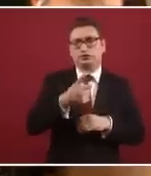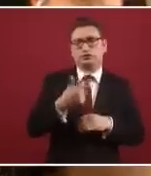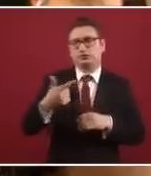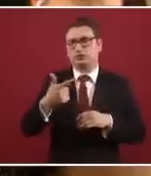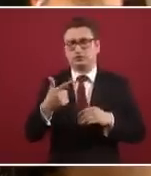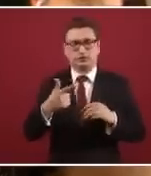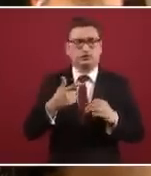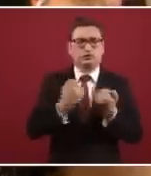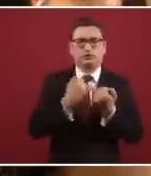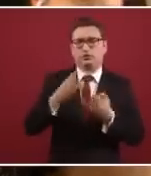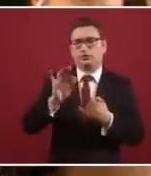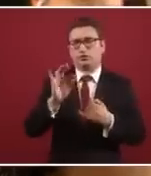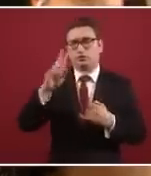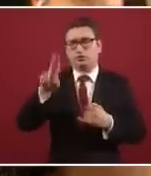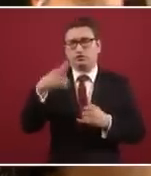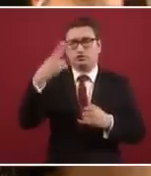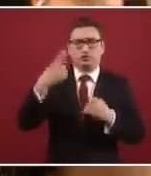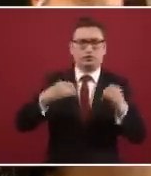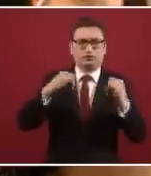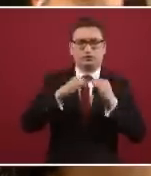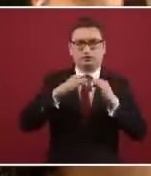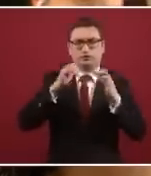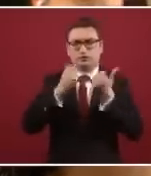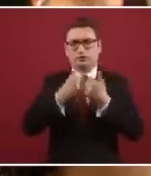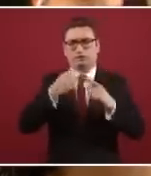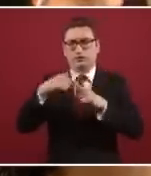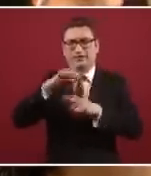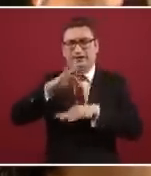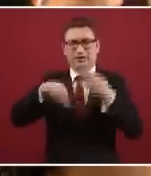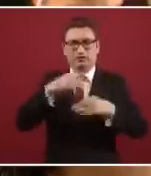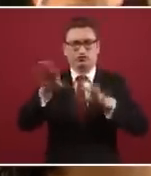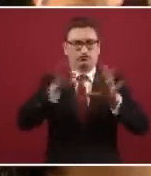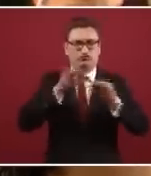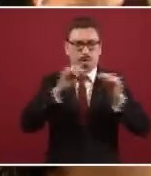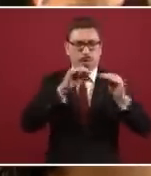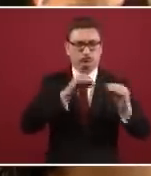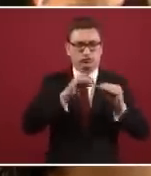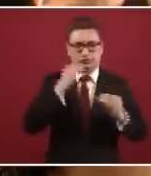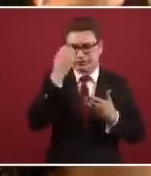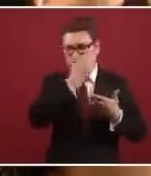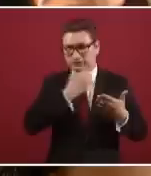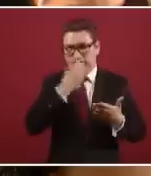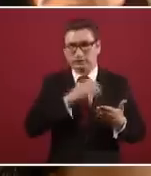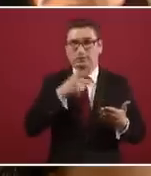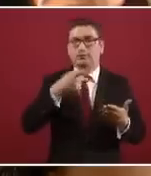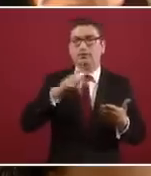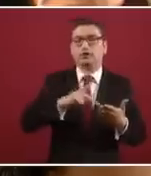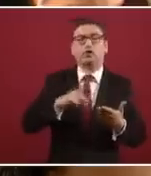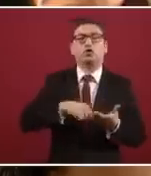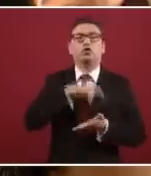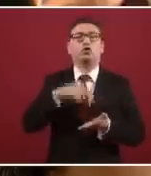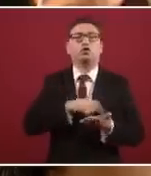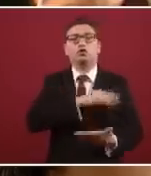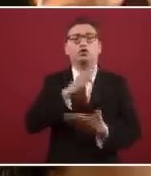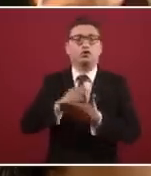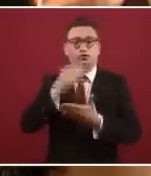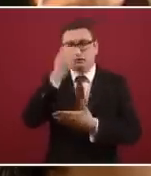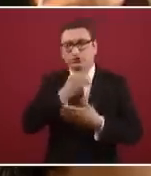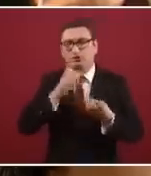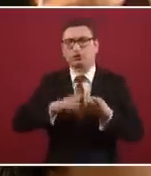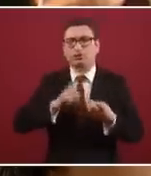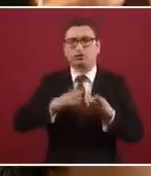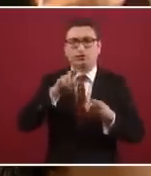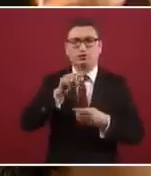40 universidades, institutos, asociaciones, ellos lo diseñan, pero que lo aplicara la UNAM, la SEDENA y la Marina,